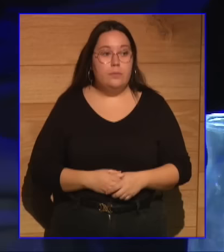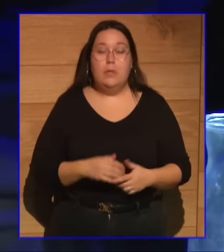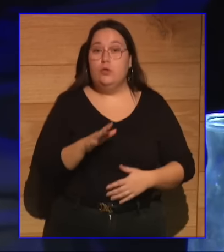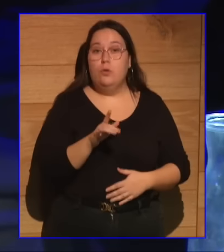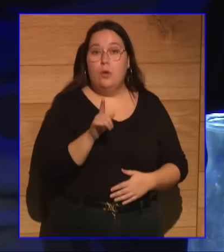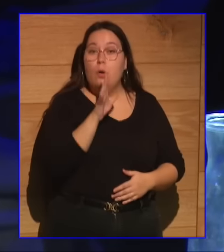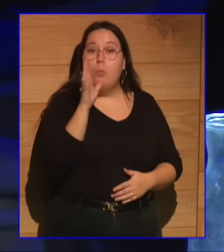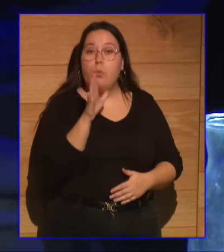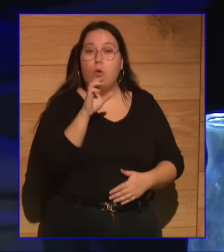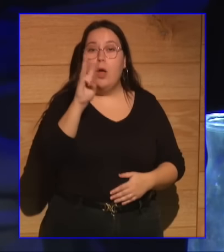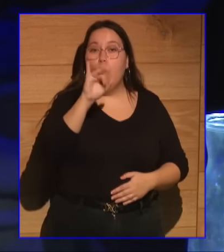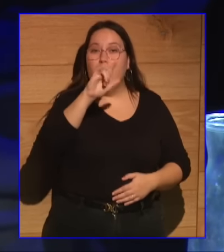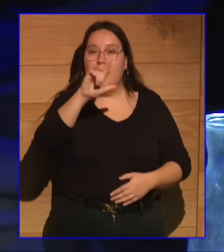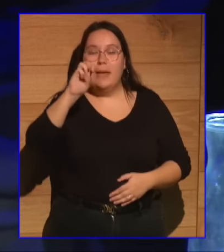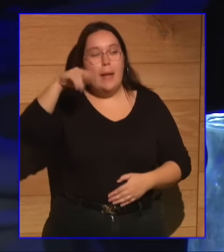and Fire.